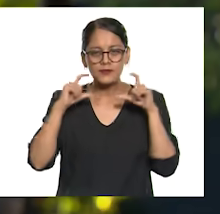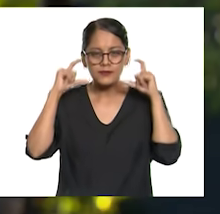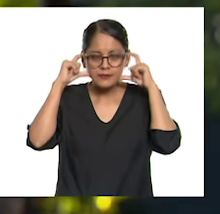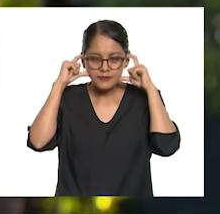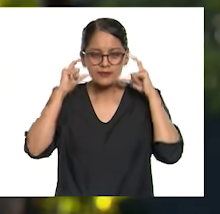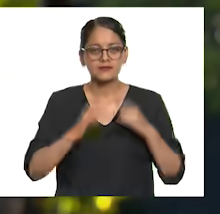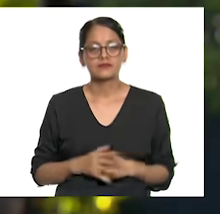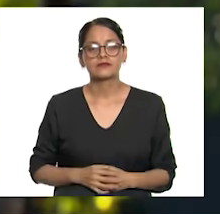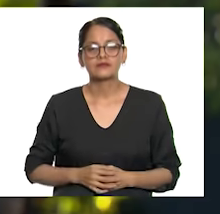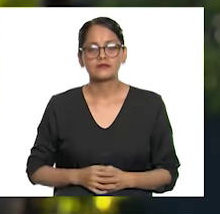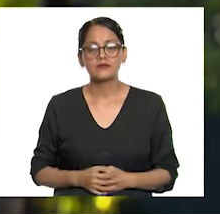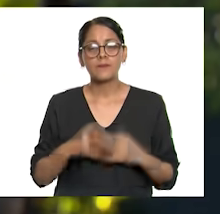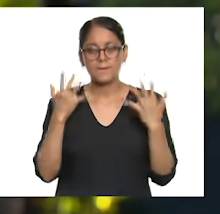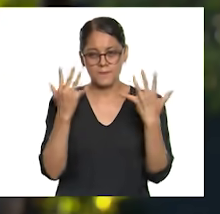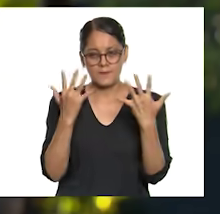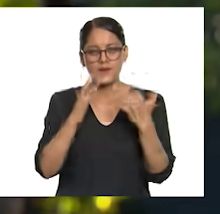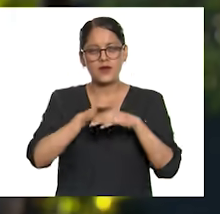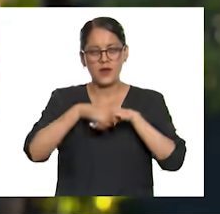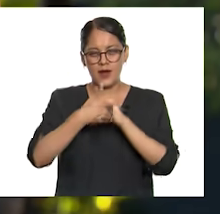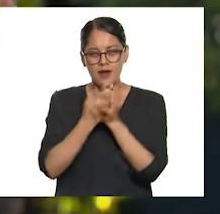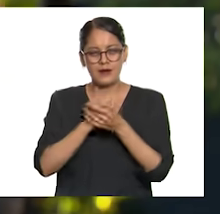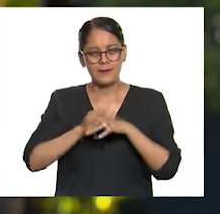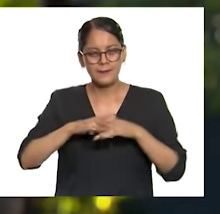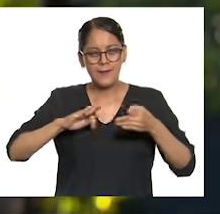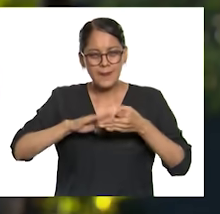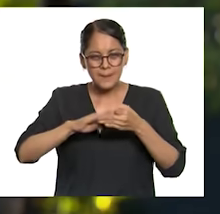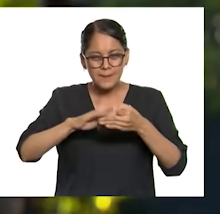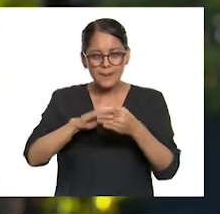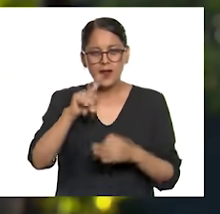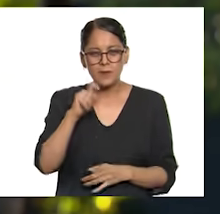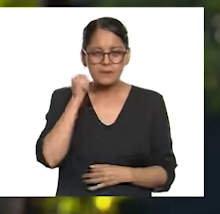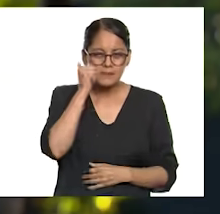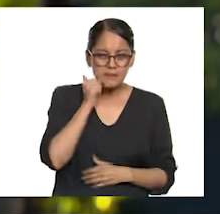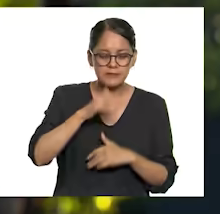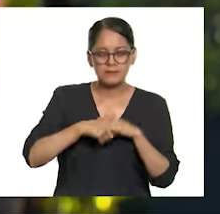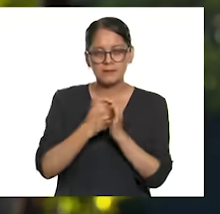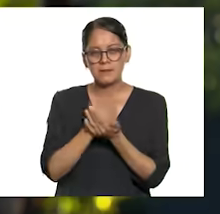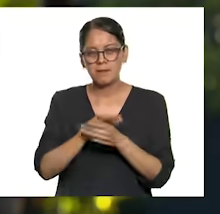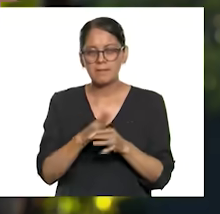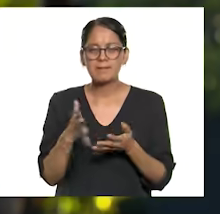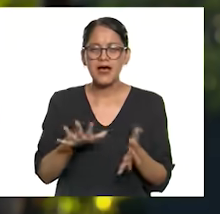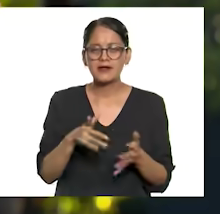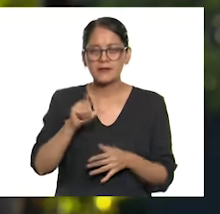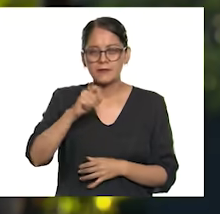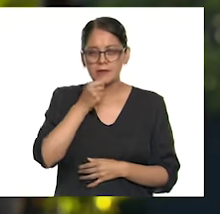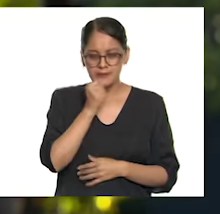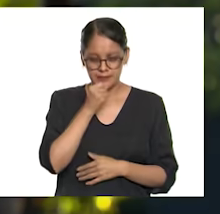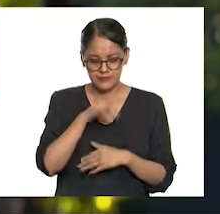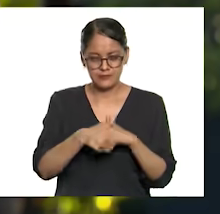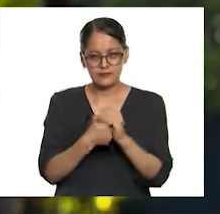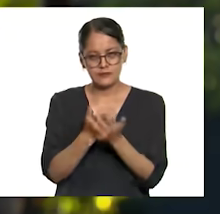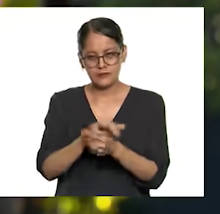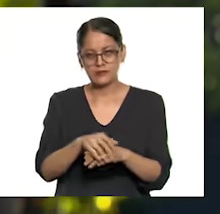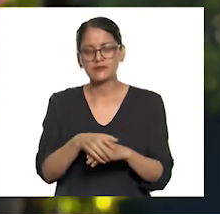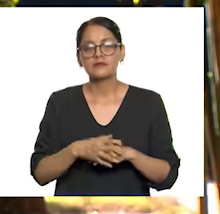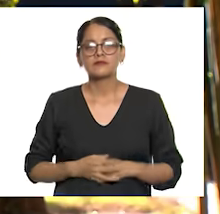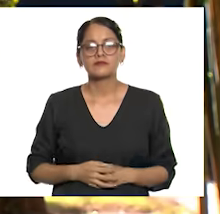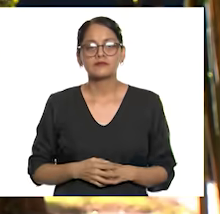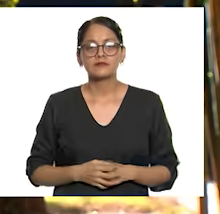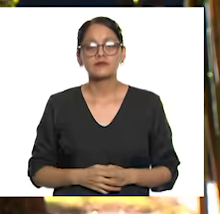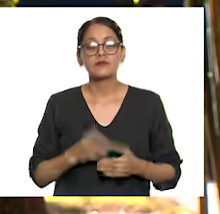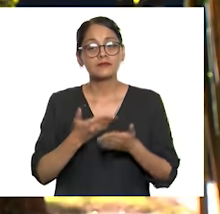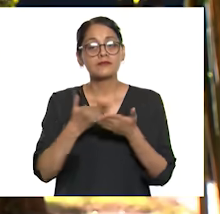el cubrebocas. Lava tus manos frecuentemente con agua y con jabón por lo menos durante 20 segundos.